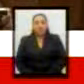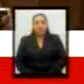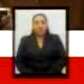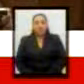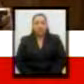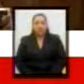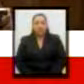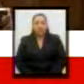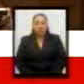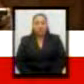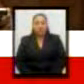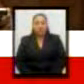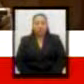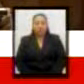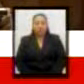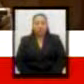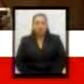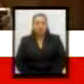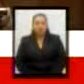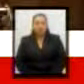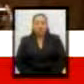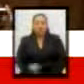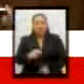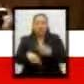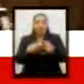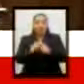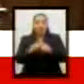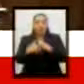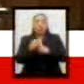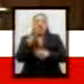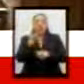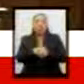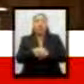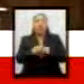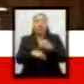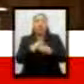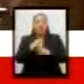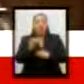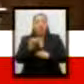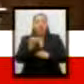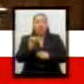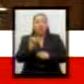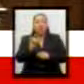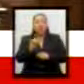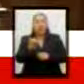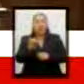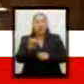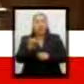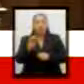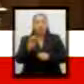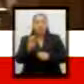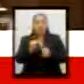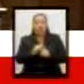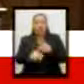¿no? Estos nos van a permitir trabajar con el Banco Mundial y con UNIFEN en estas perspectivas de género e institucionalizar